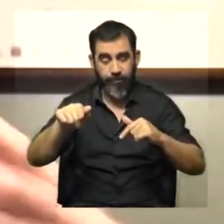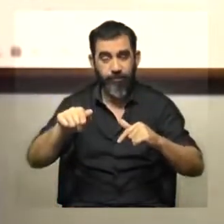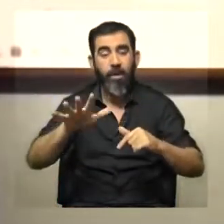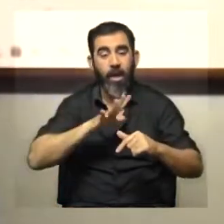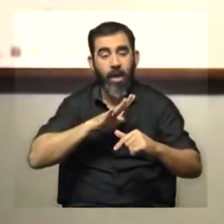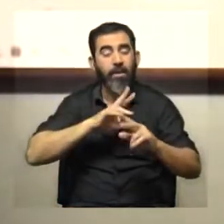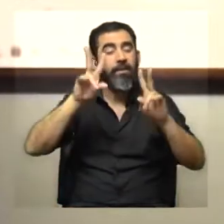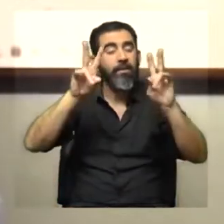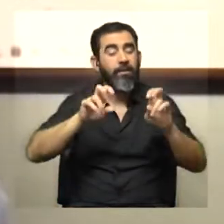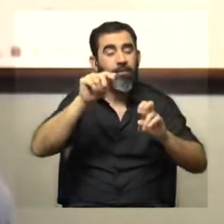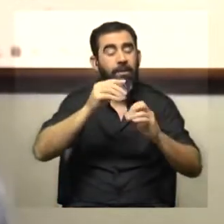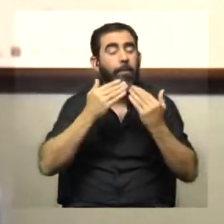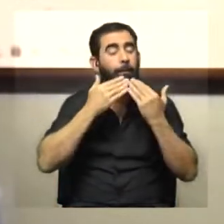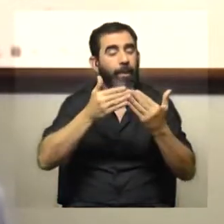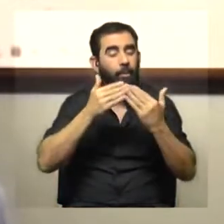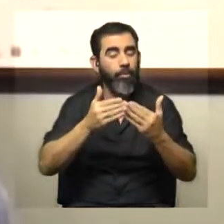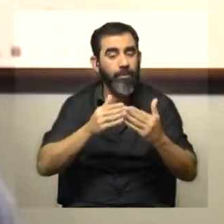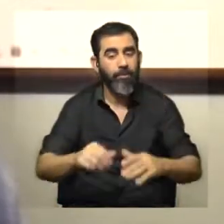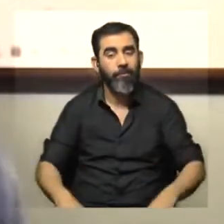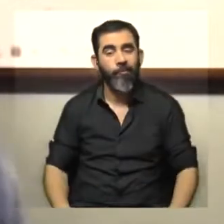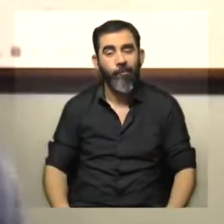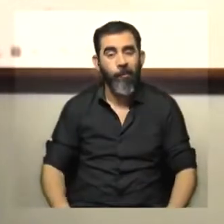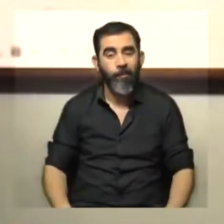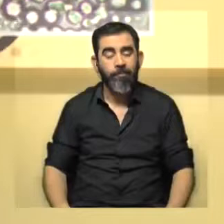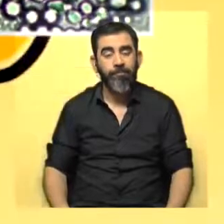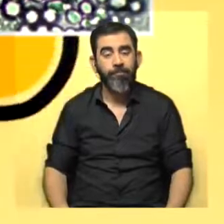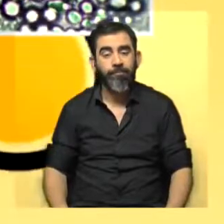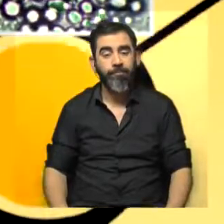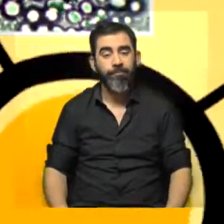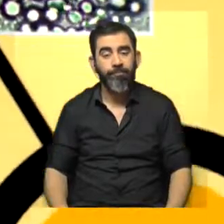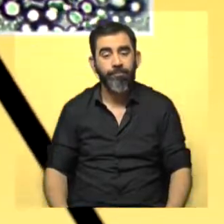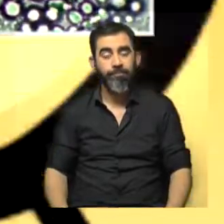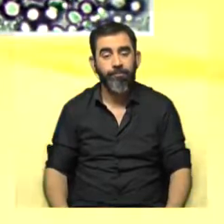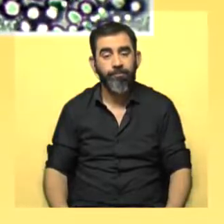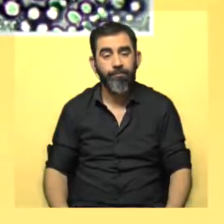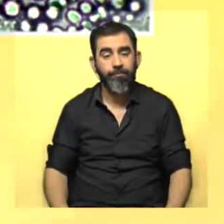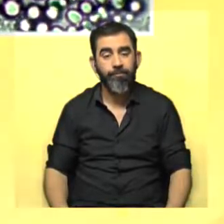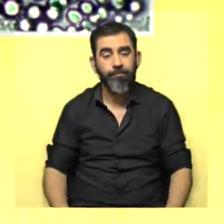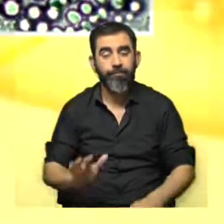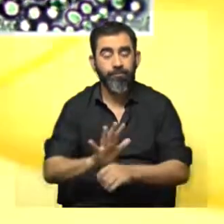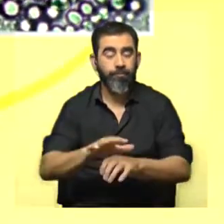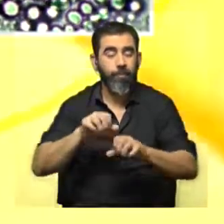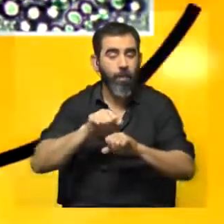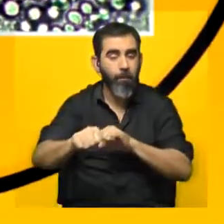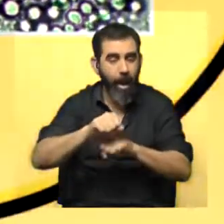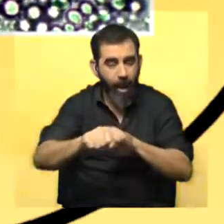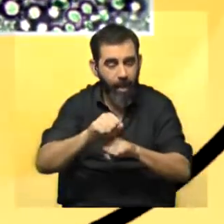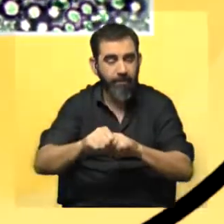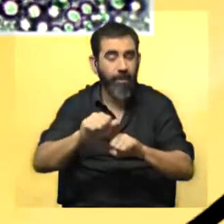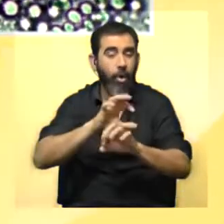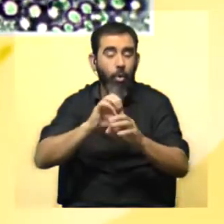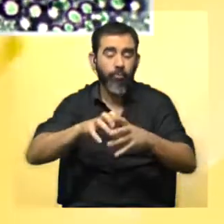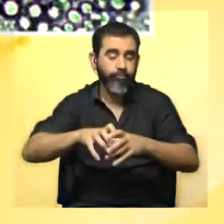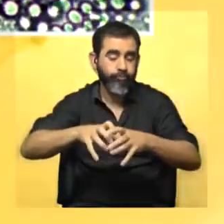varios puntos en esta pregunta que me gustaría señalar. En primer lugar, cuando uno hace una masa madre o cuando uno hace una fermentación en